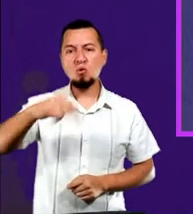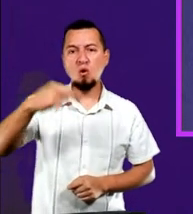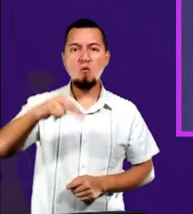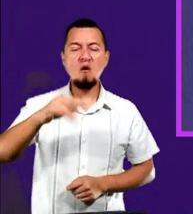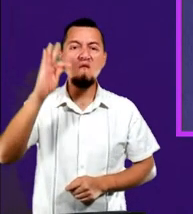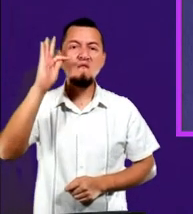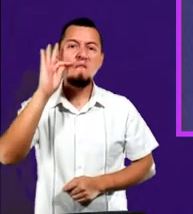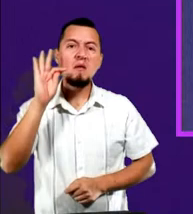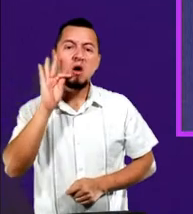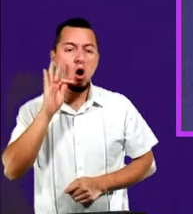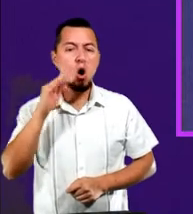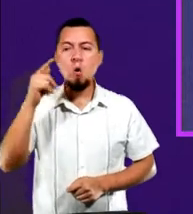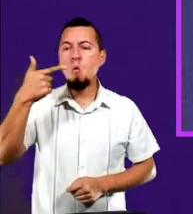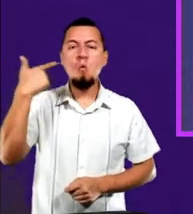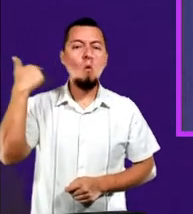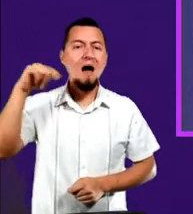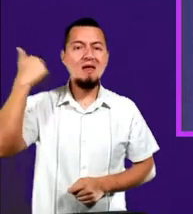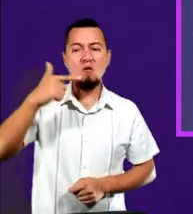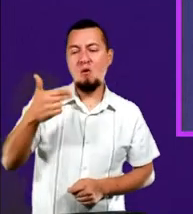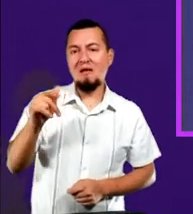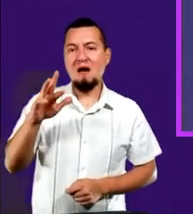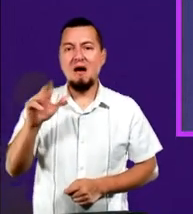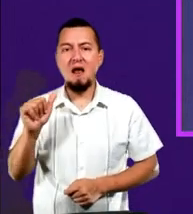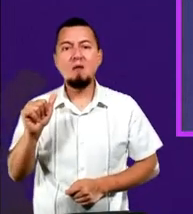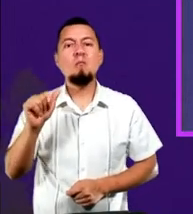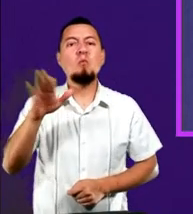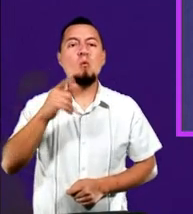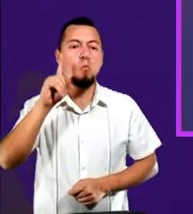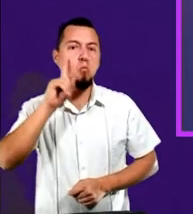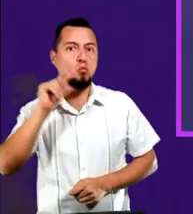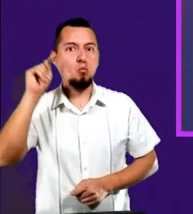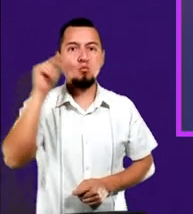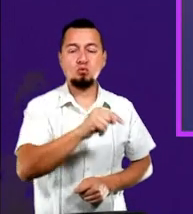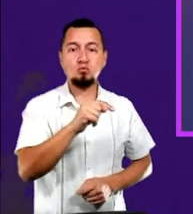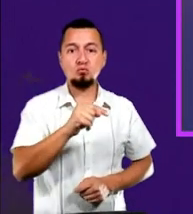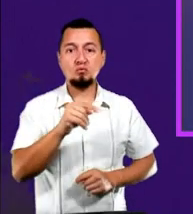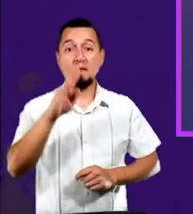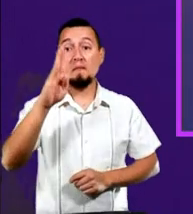las mujeres por Beatriz Hernández.